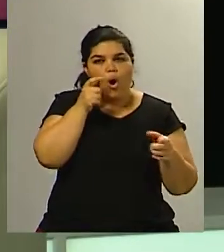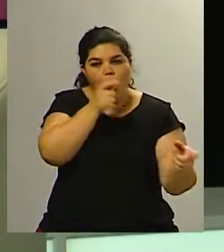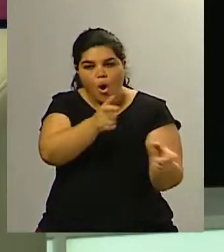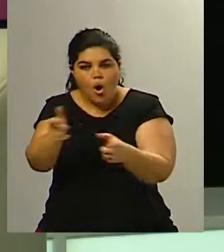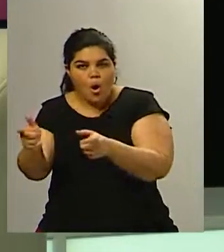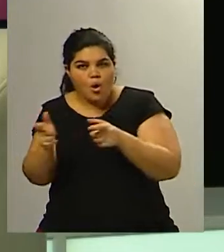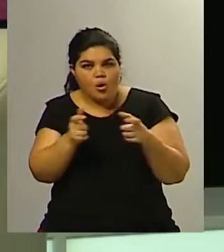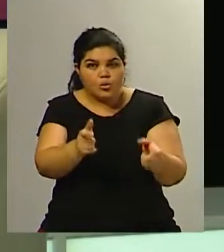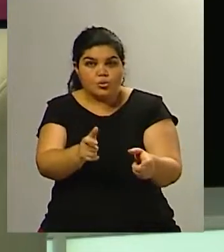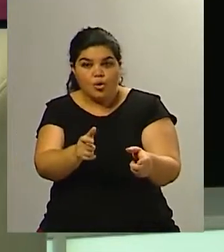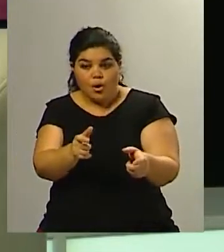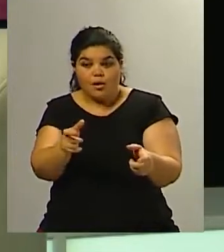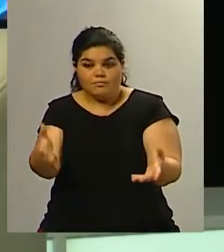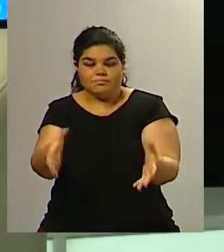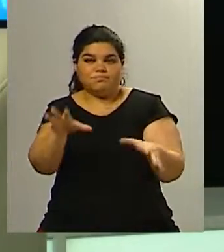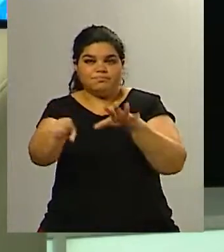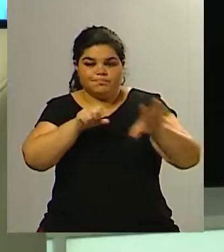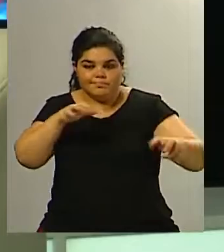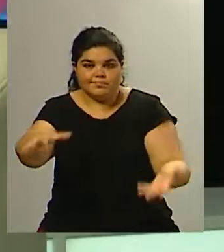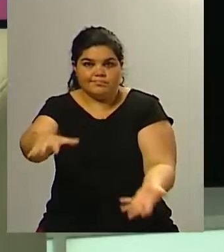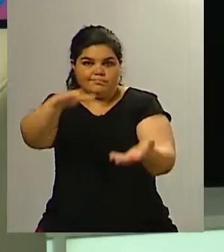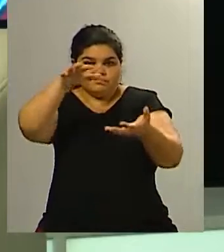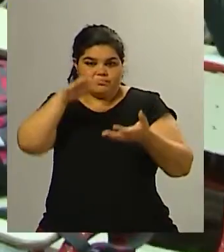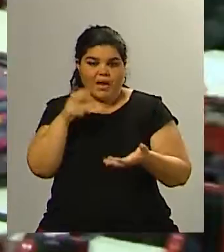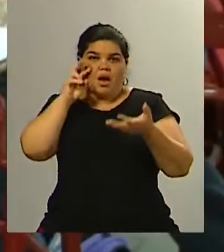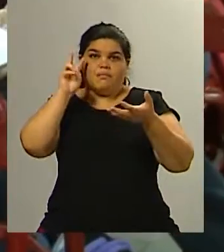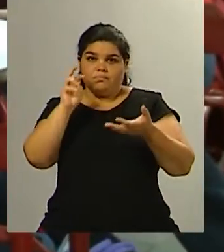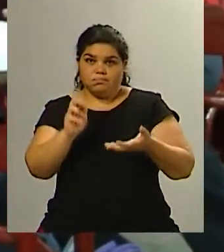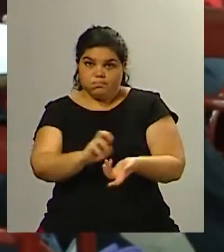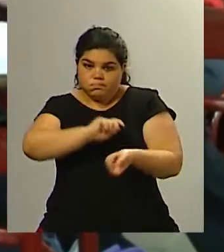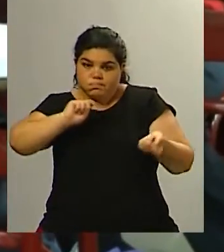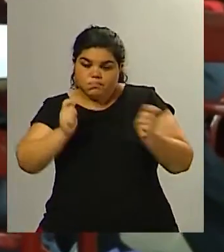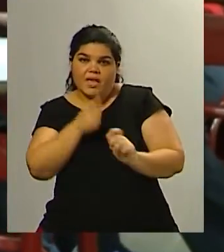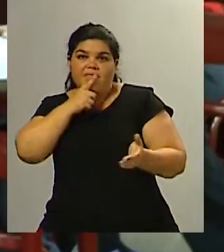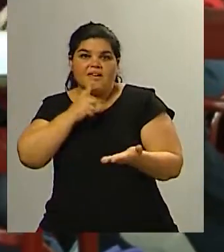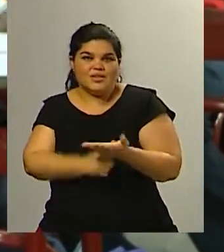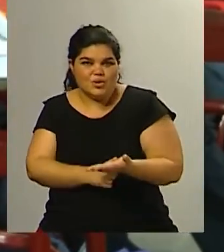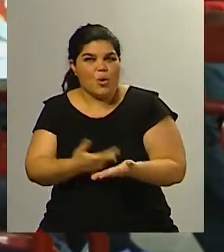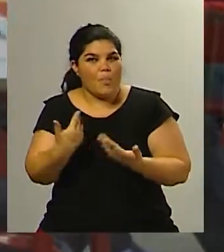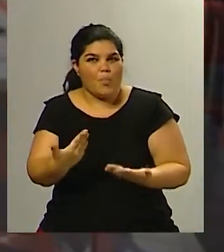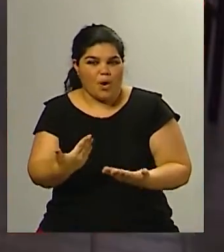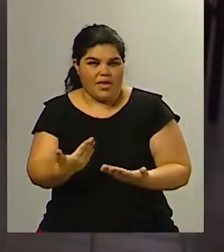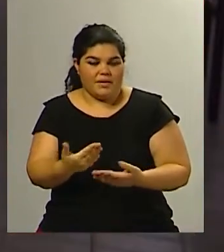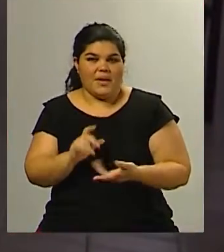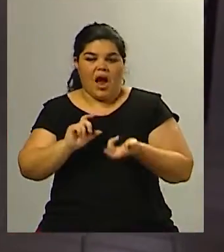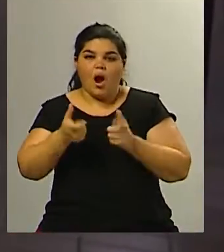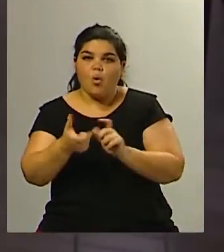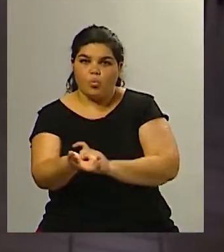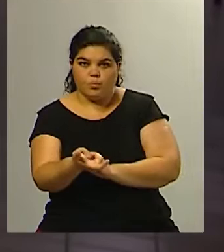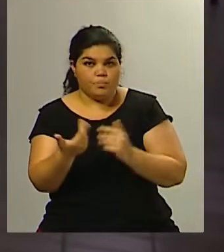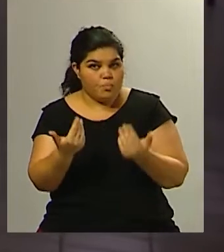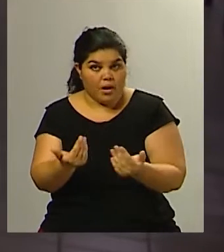realizar los ajustes necesarios en función de lo que nos va determinando, ¿no? Los resultados que nos va dando cada una de estas evaluaciones.